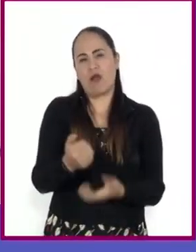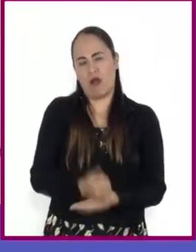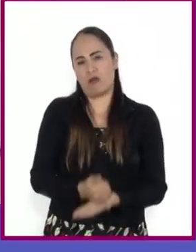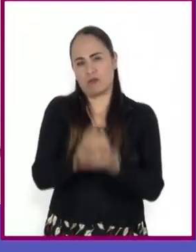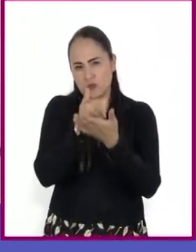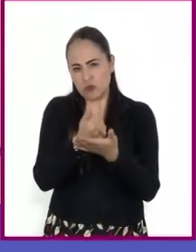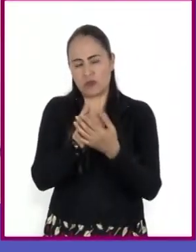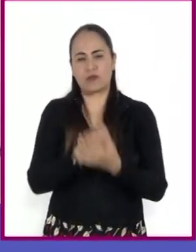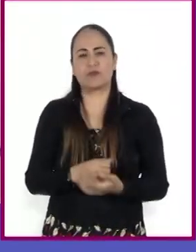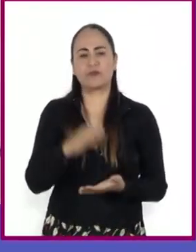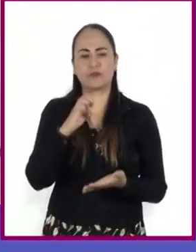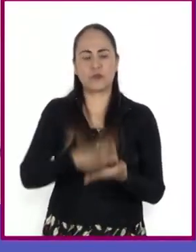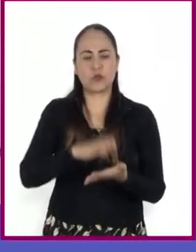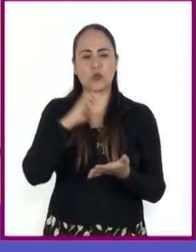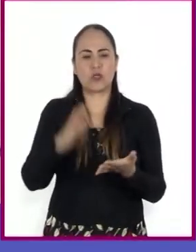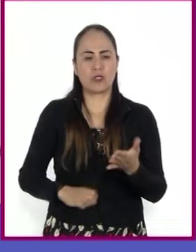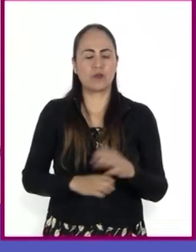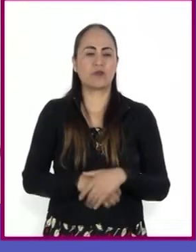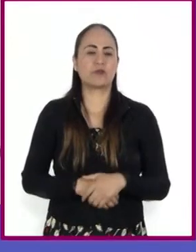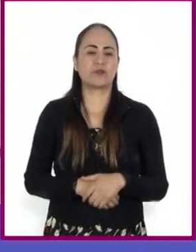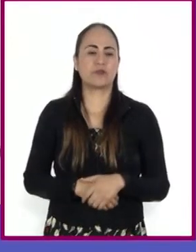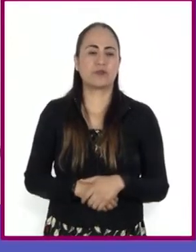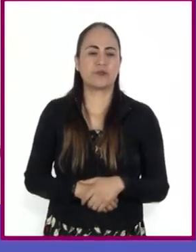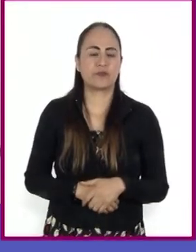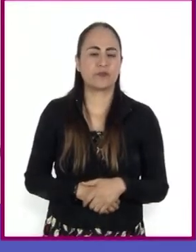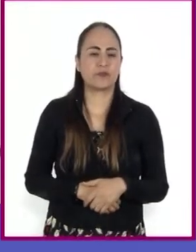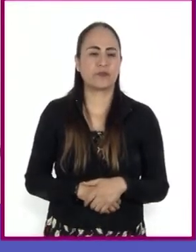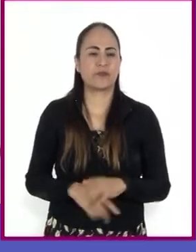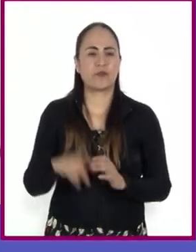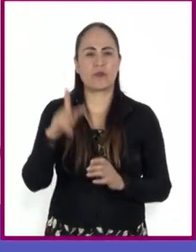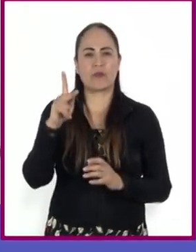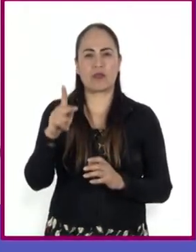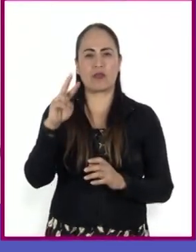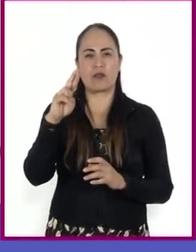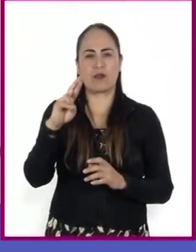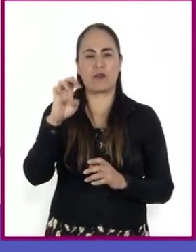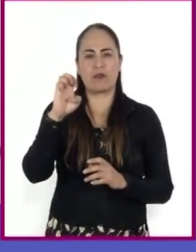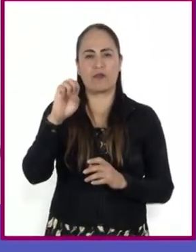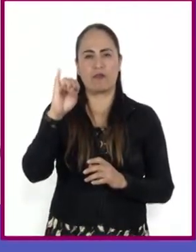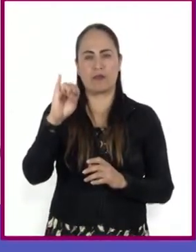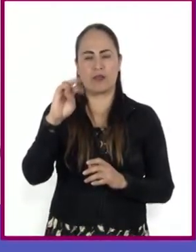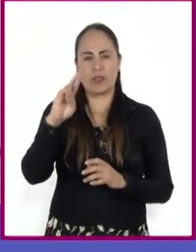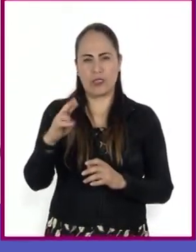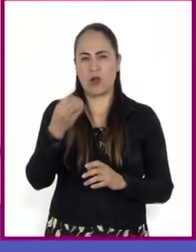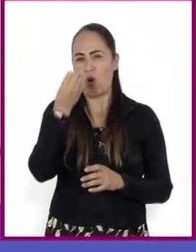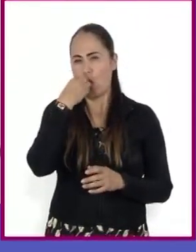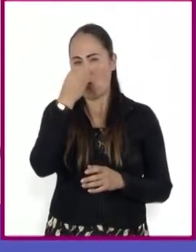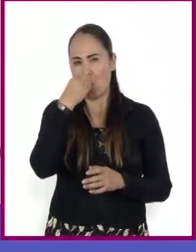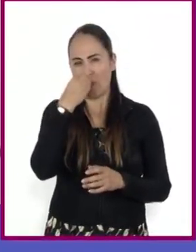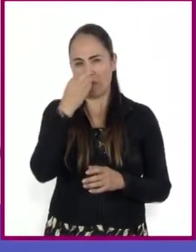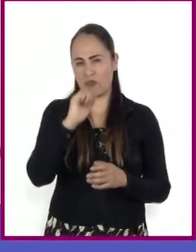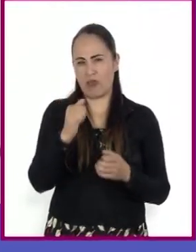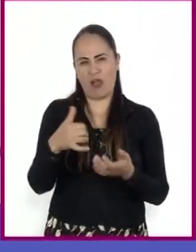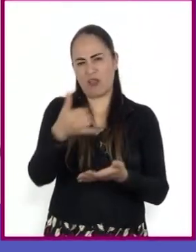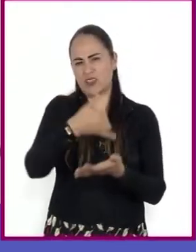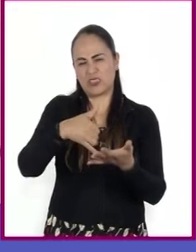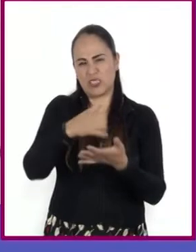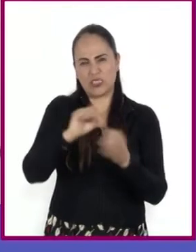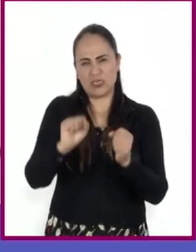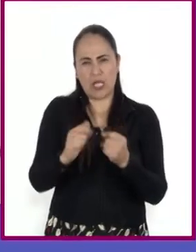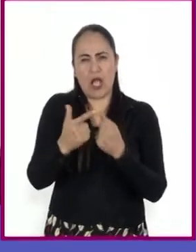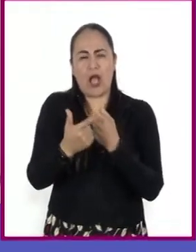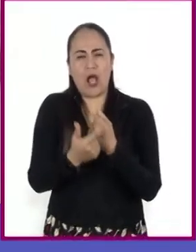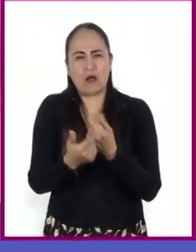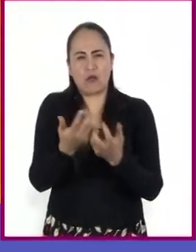Por ejemplo, se puede definir el término freír como cocinar un alimento en aceite u otro tipo de grasa